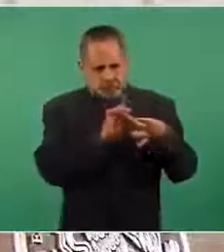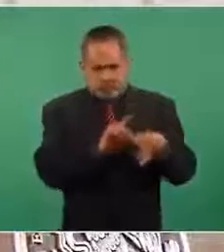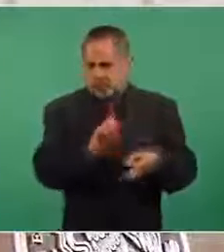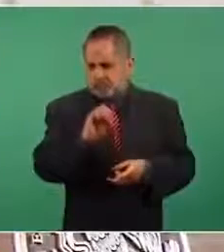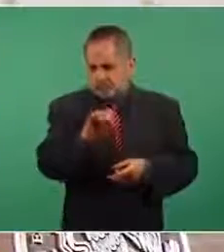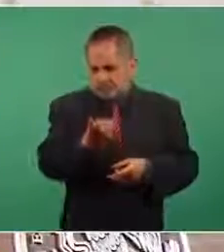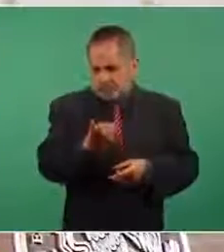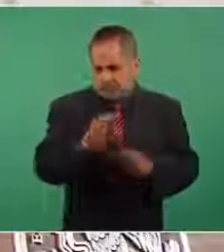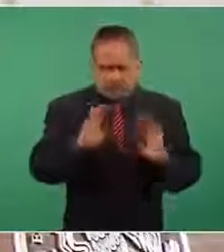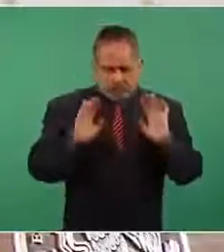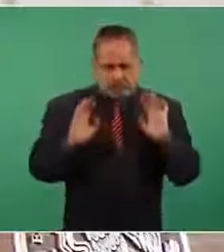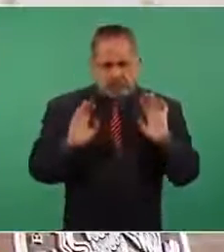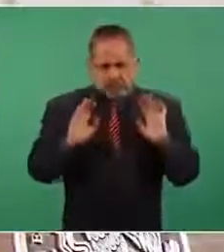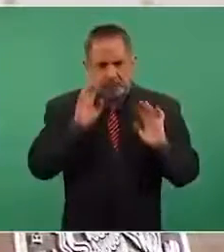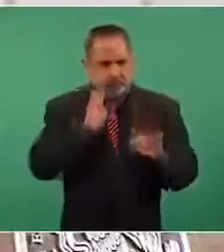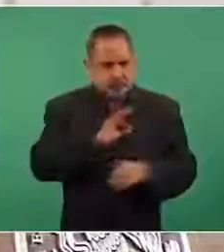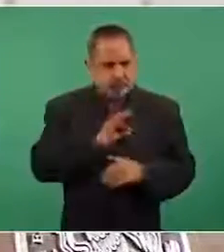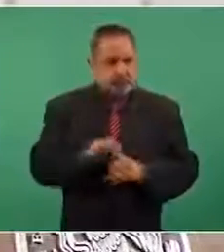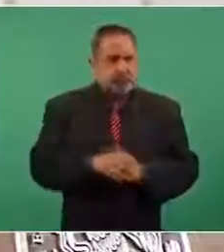con